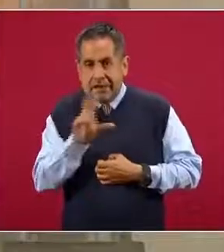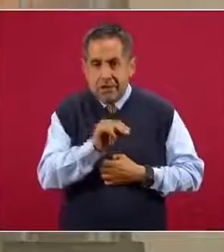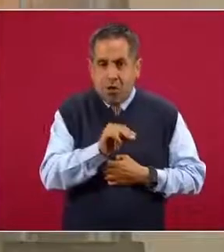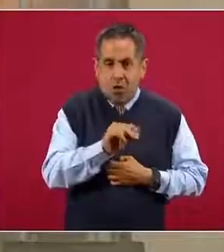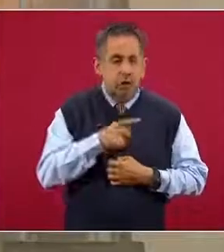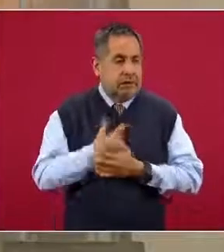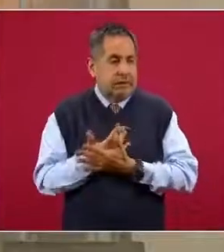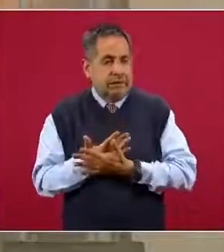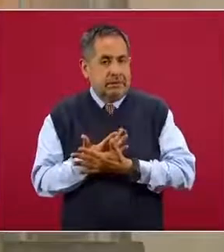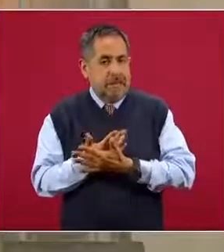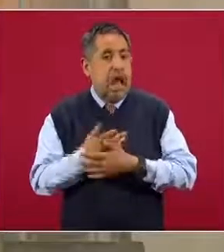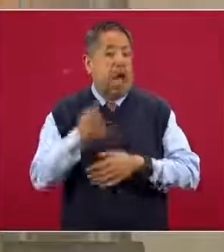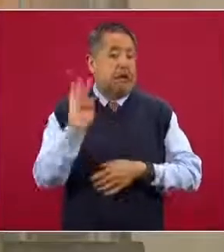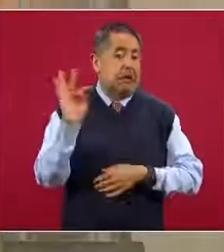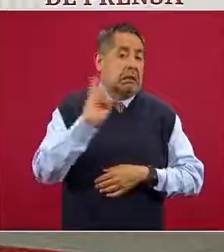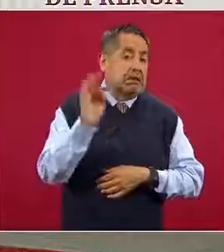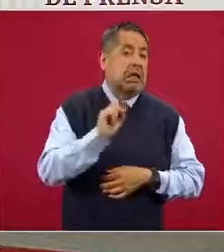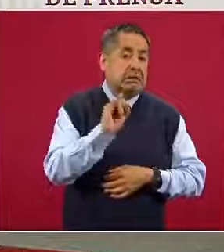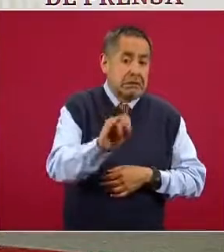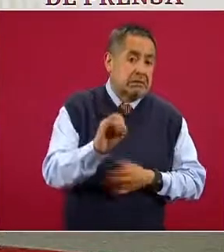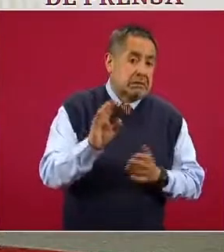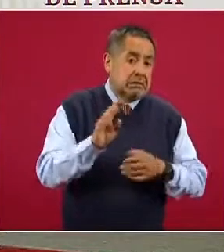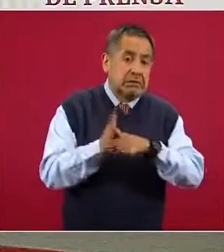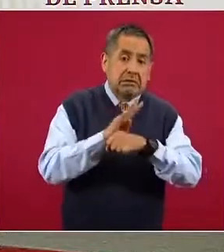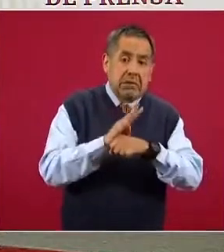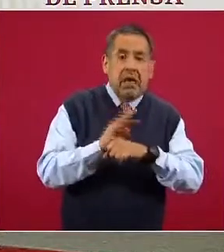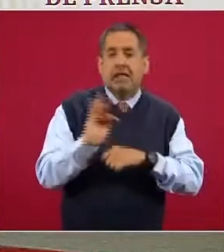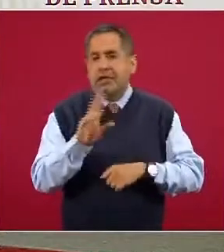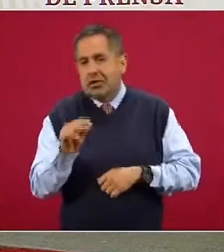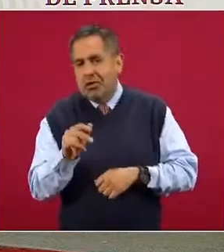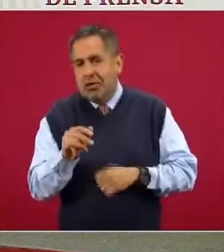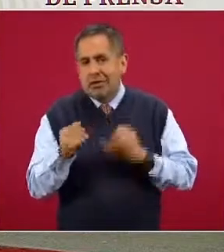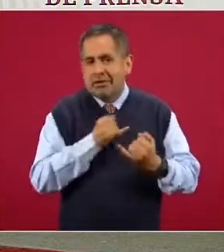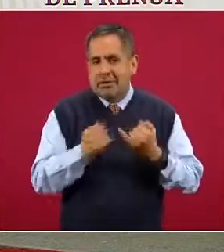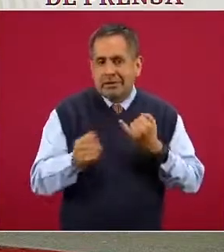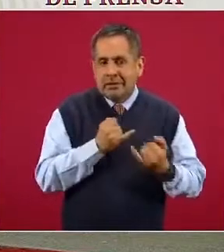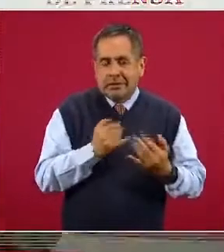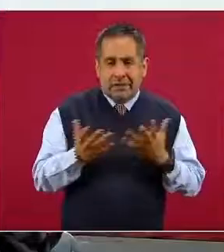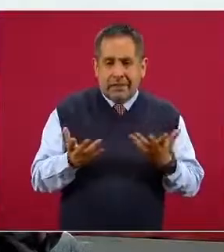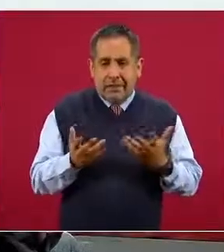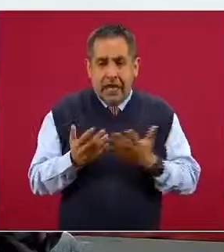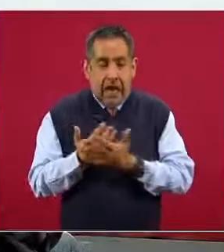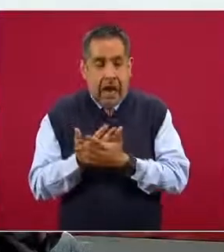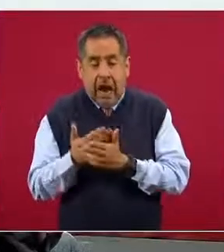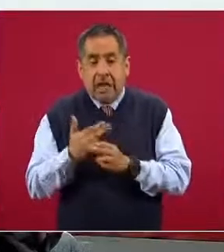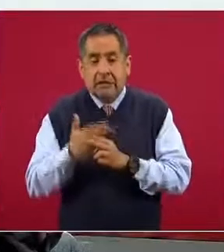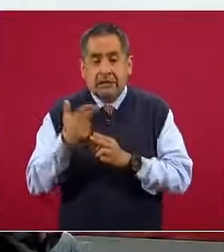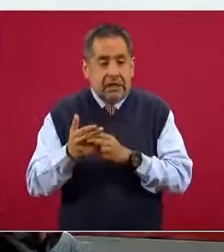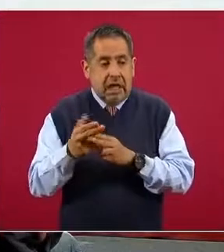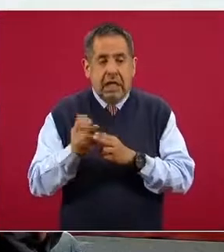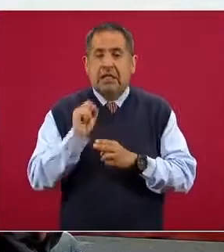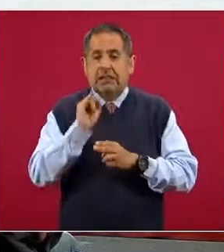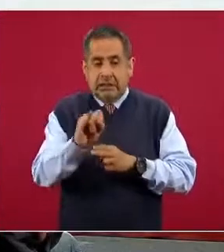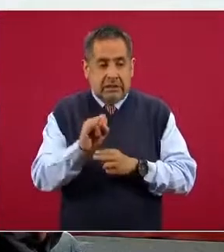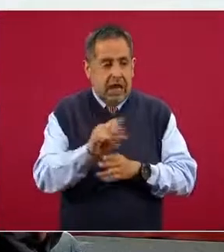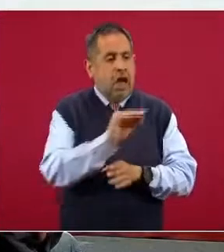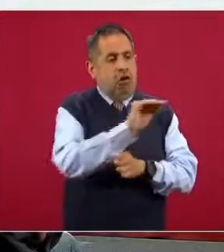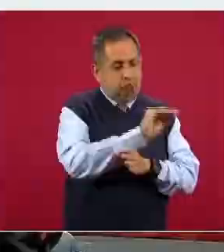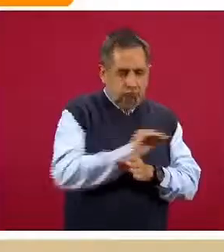esperando o tienen la posibilidad de sí tener un resultado para entonces poder pasar al grupo